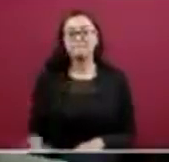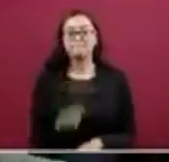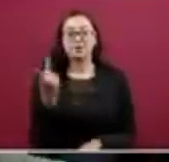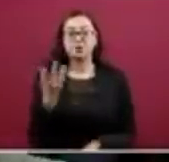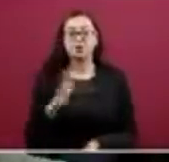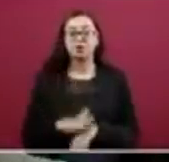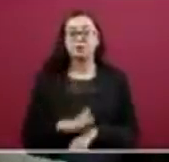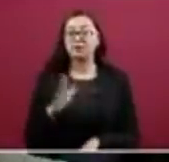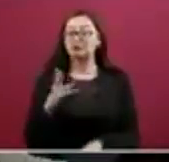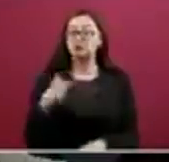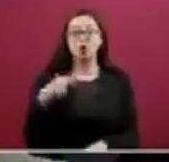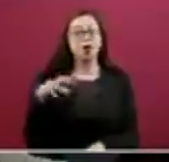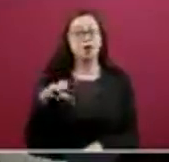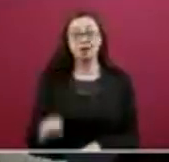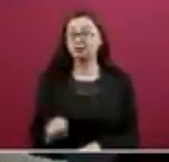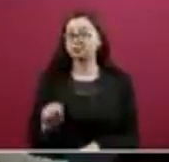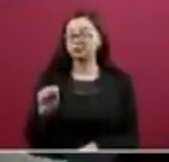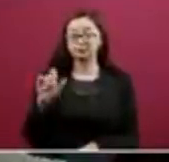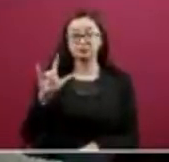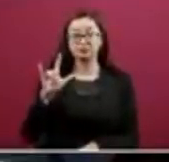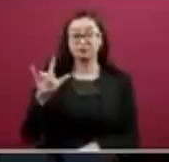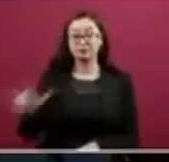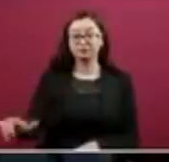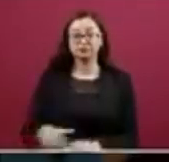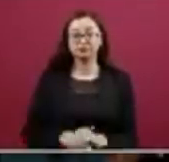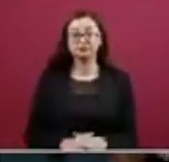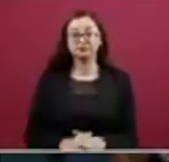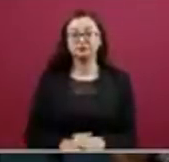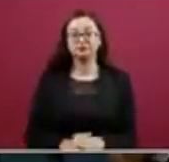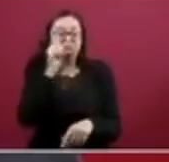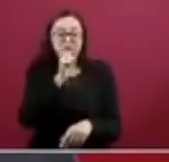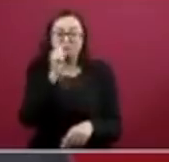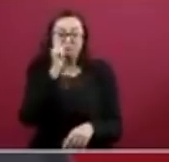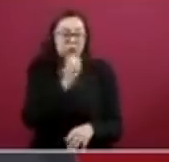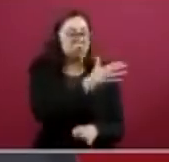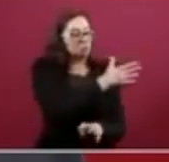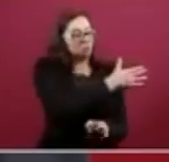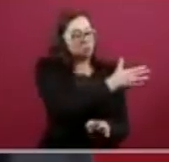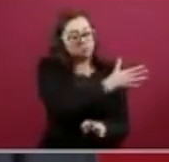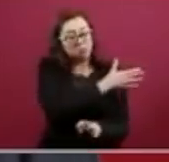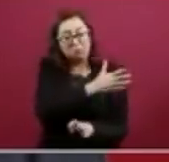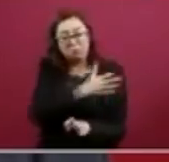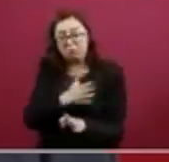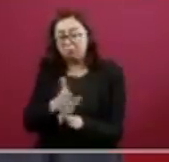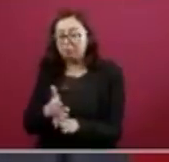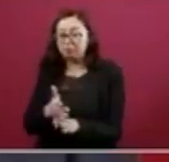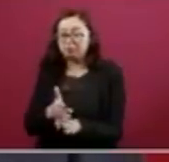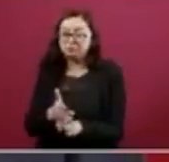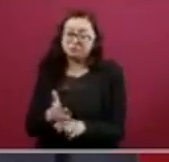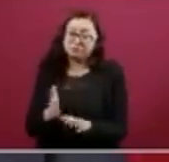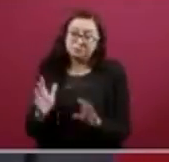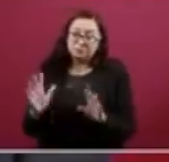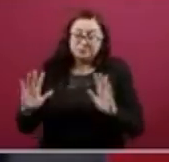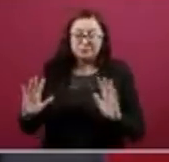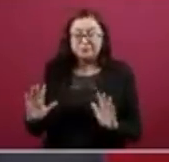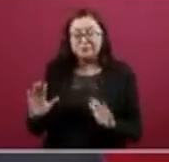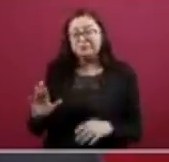y al mismo tiempo reiteró que la corrupción se acabó pero bueno respetamos